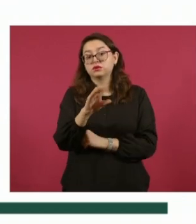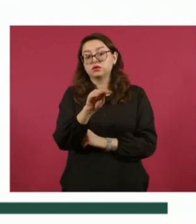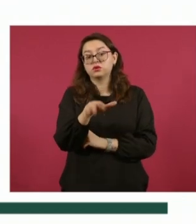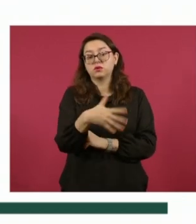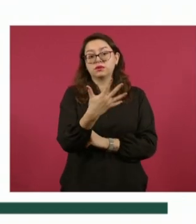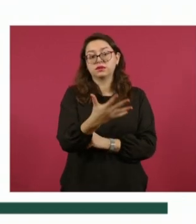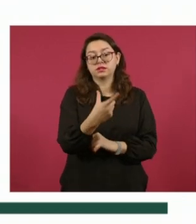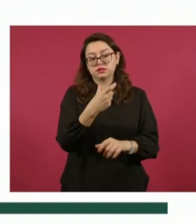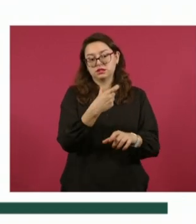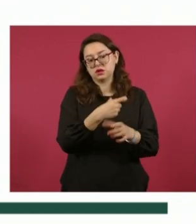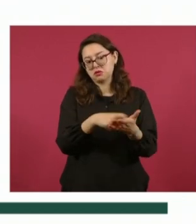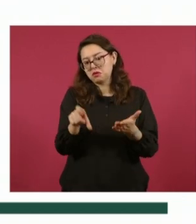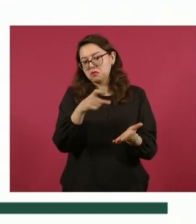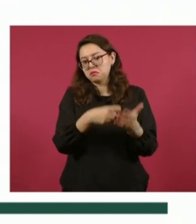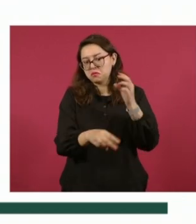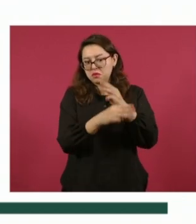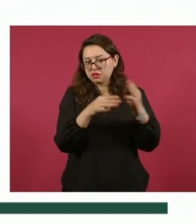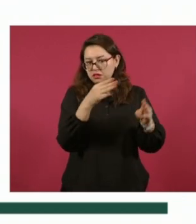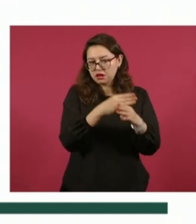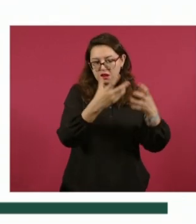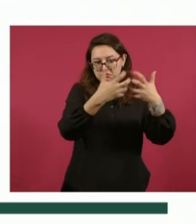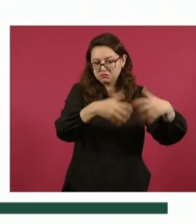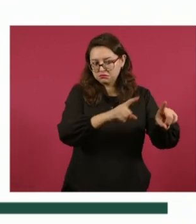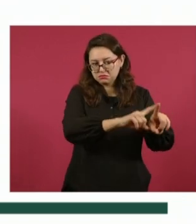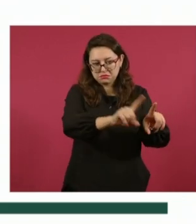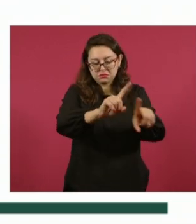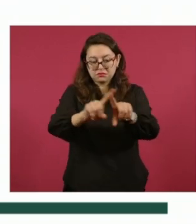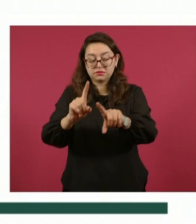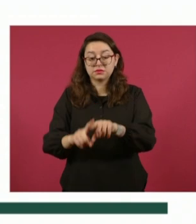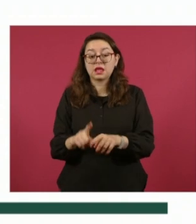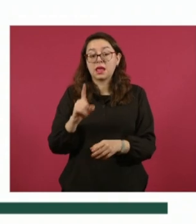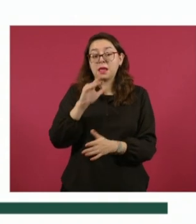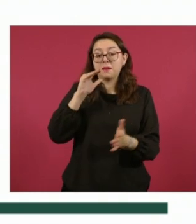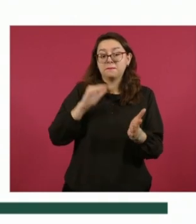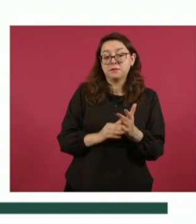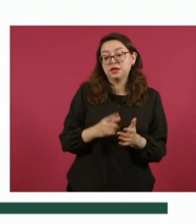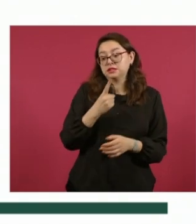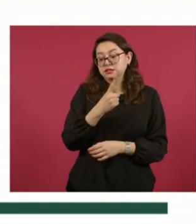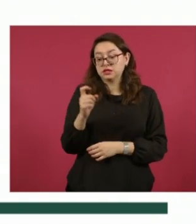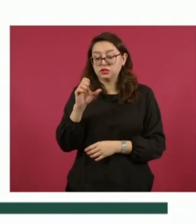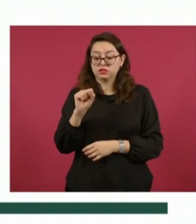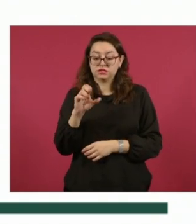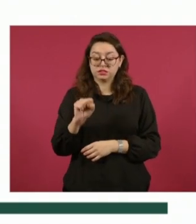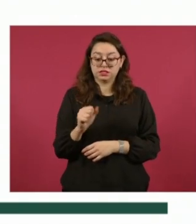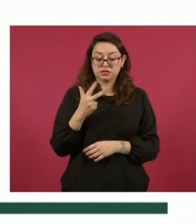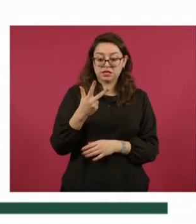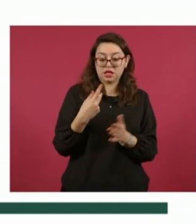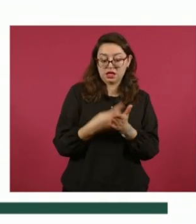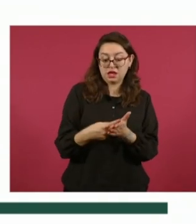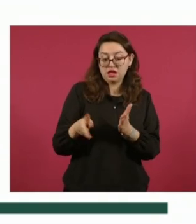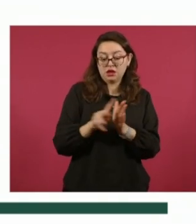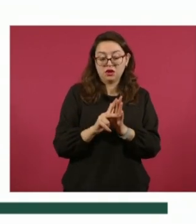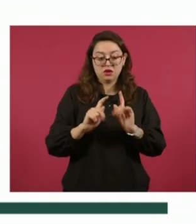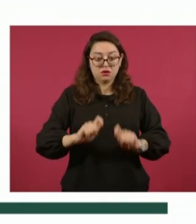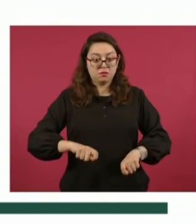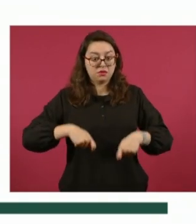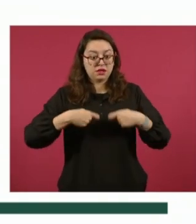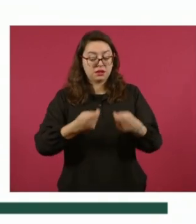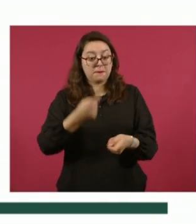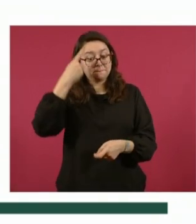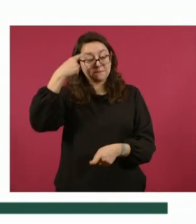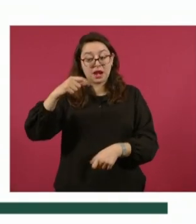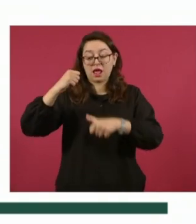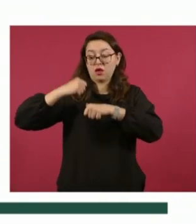5.495 equipos médicos. Se autorizaron 1.168 plazas para los cuerpos de gobierno de los hospitales de